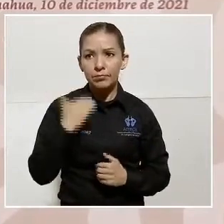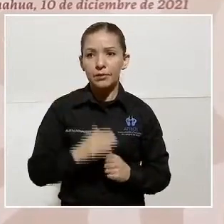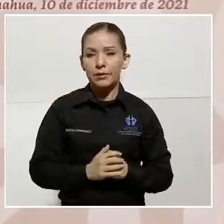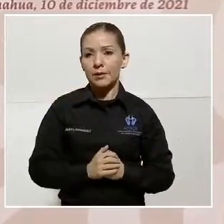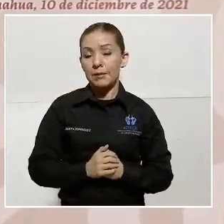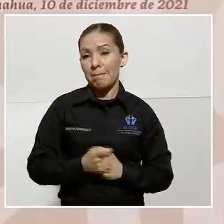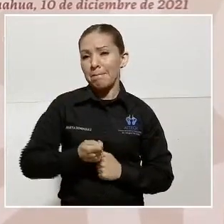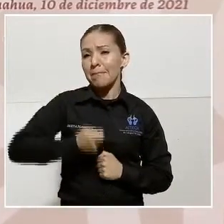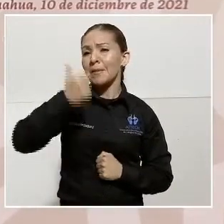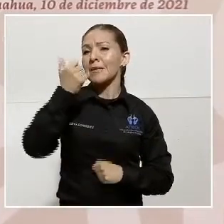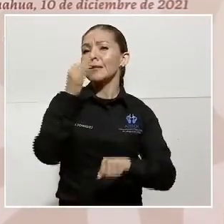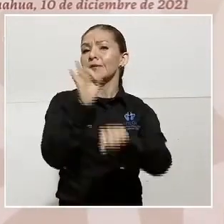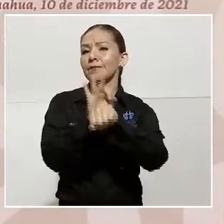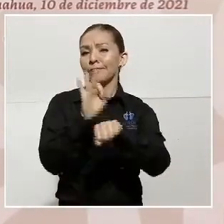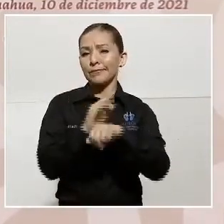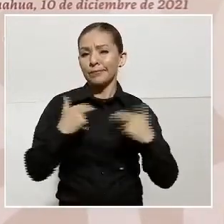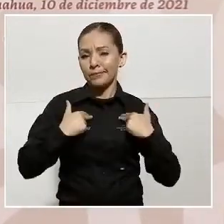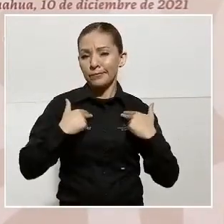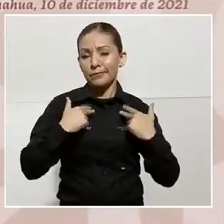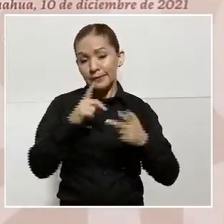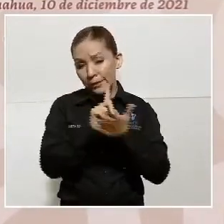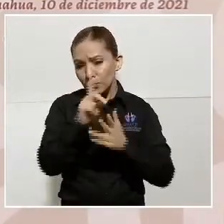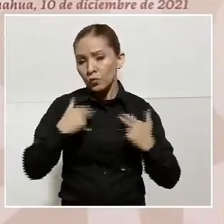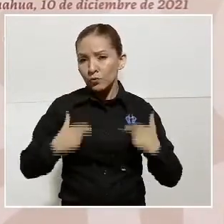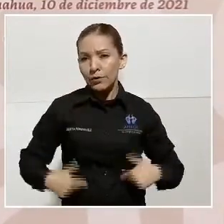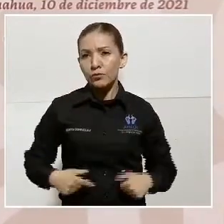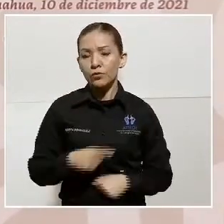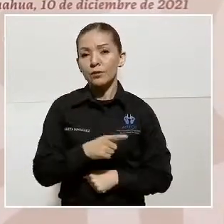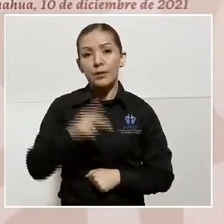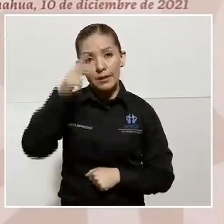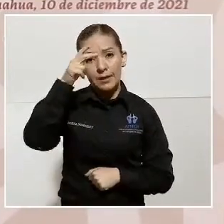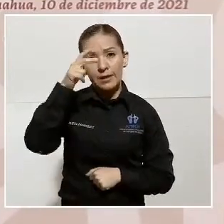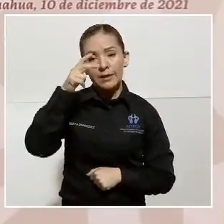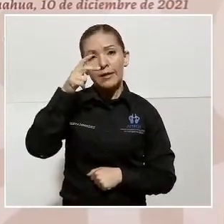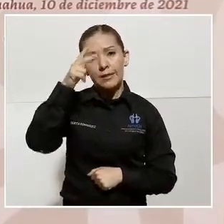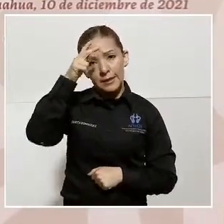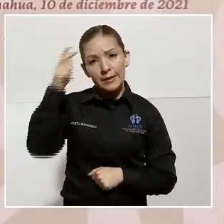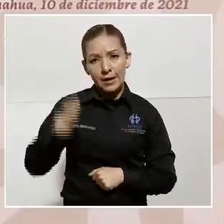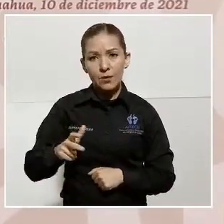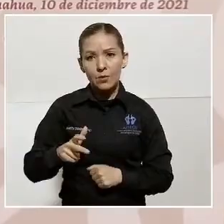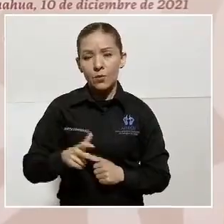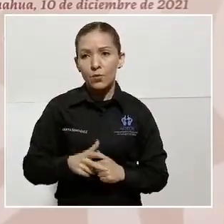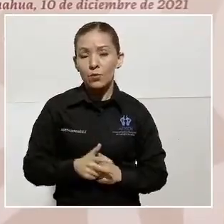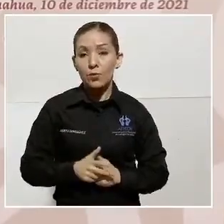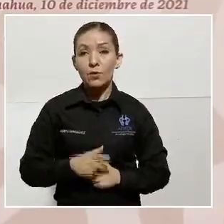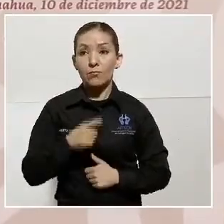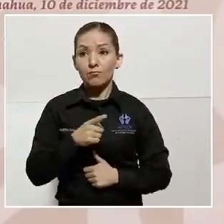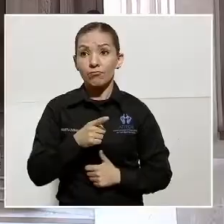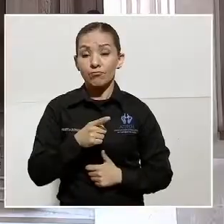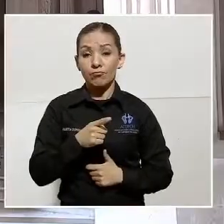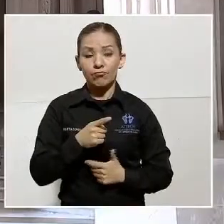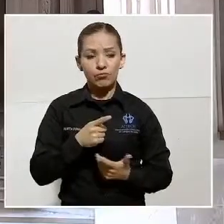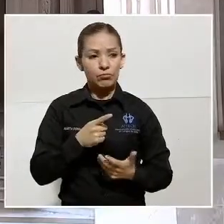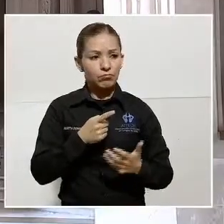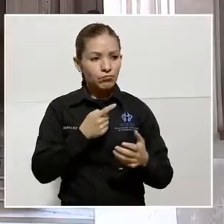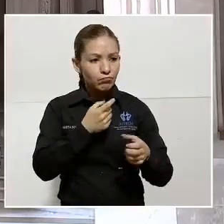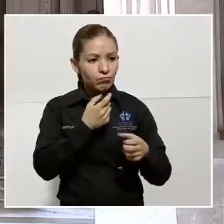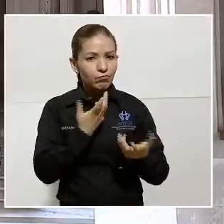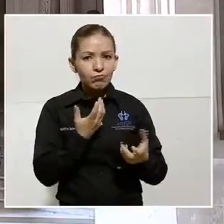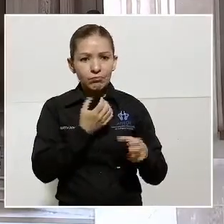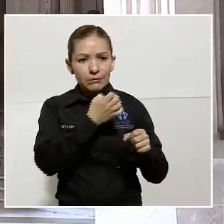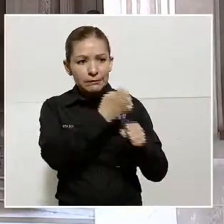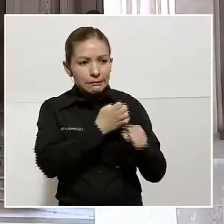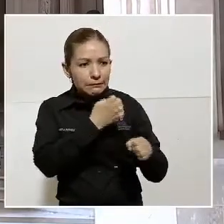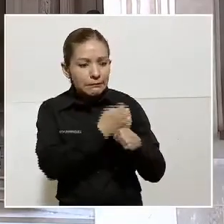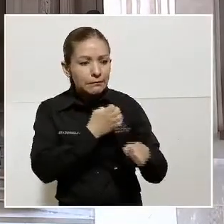primer defensor de los derechos humanos de nuestro país, don Miguel Hidalgo y Costilla, quien abolió la esclavitud